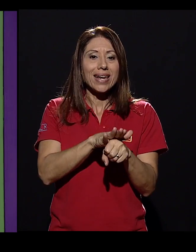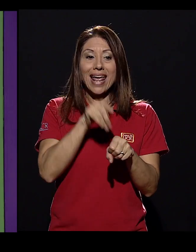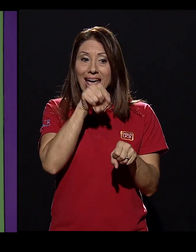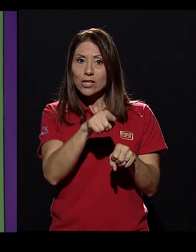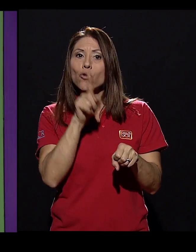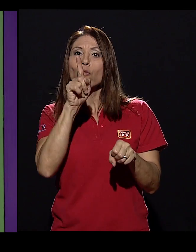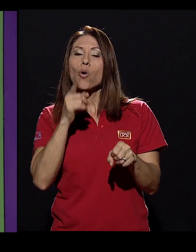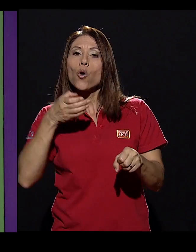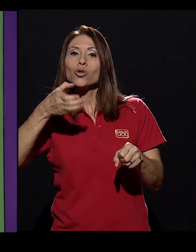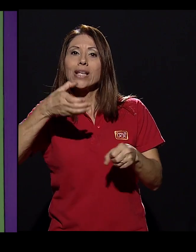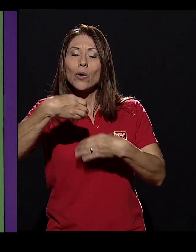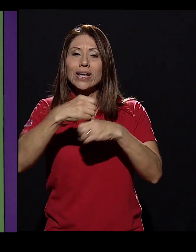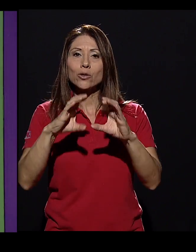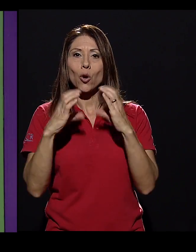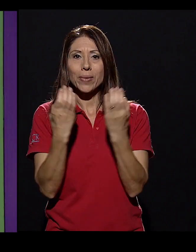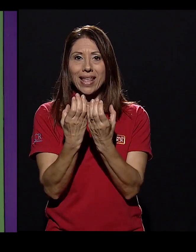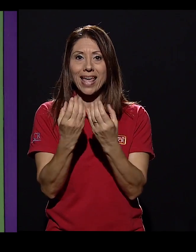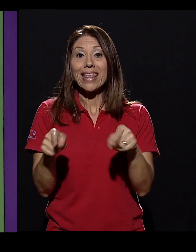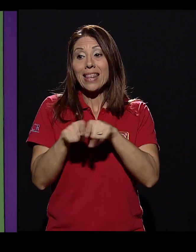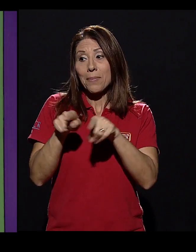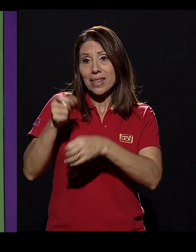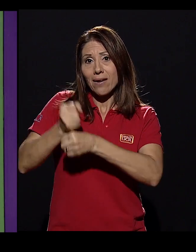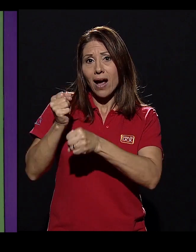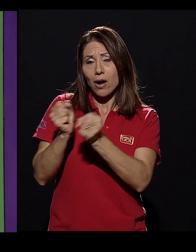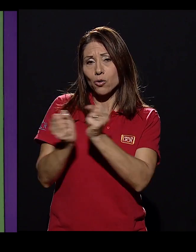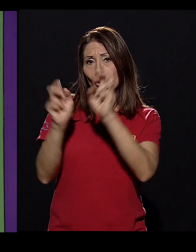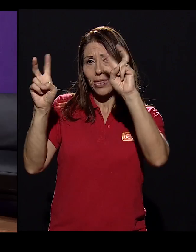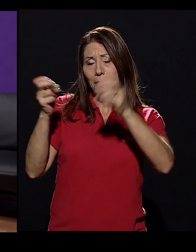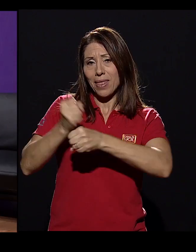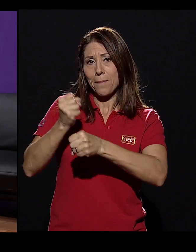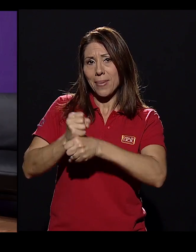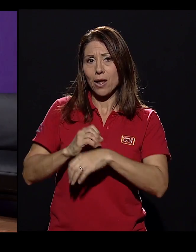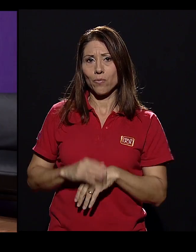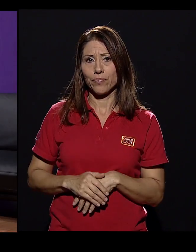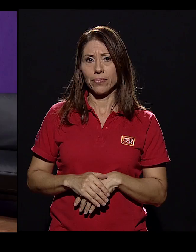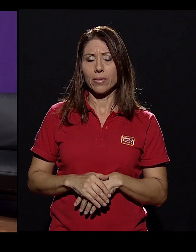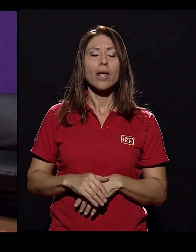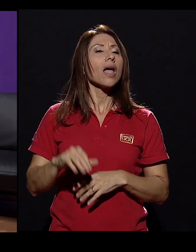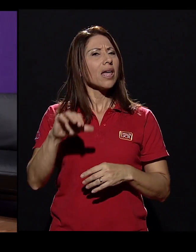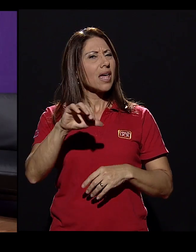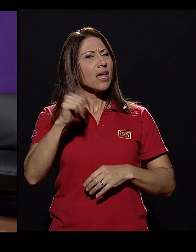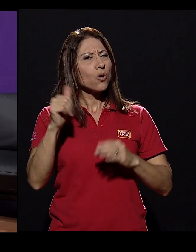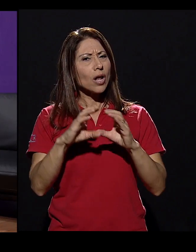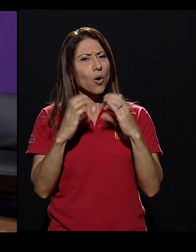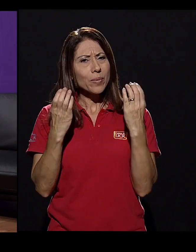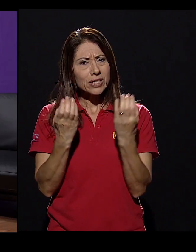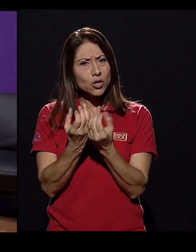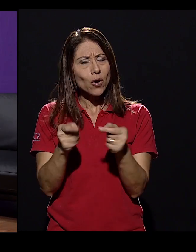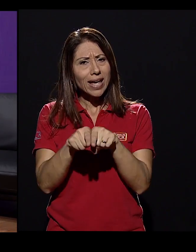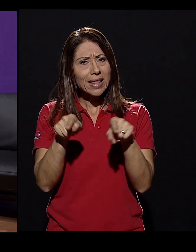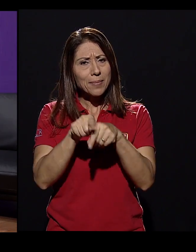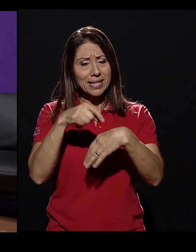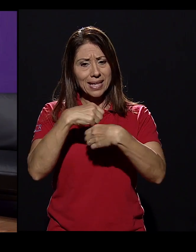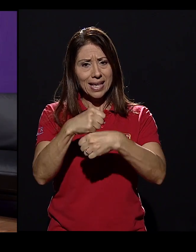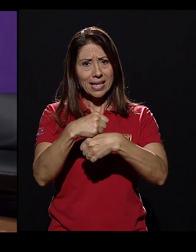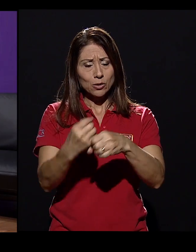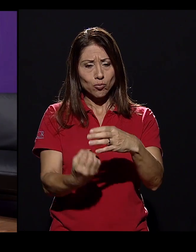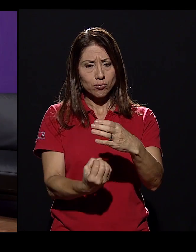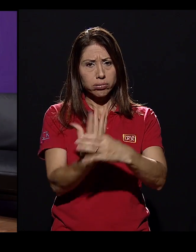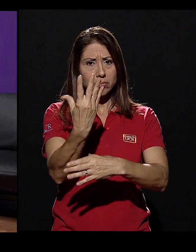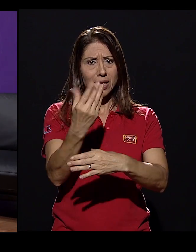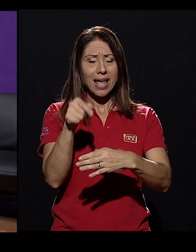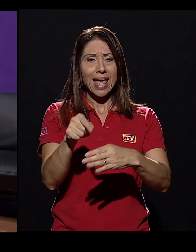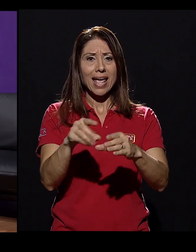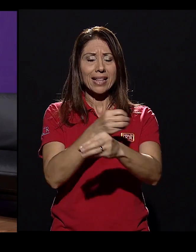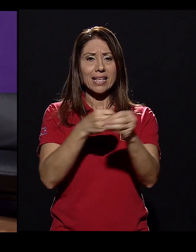el Comité a Costa Rica. Están trabajando temas de empleo con otros compañeros. Y hay otra comisión también desde que se formó en el despacho de la vicepresidencia,